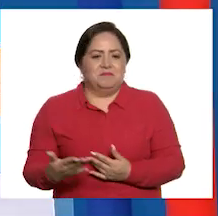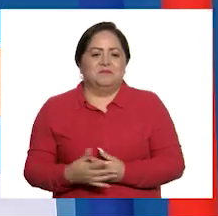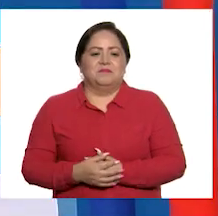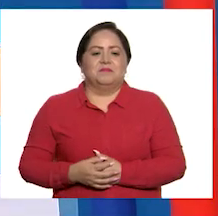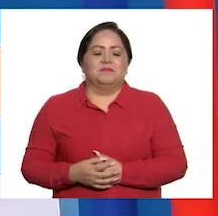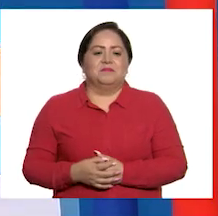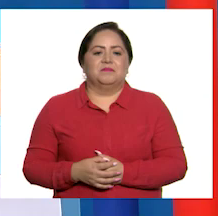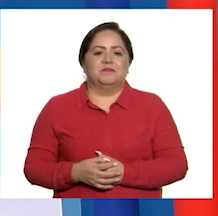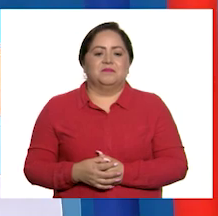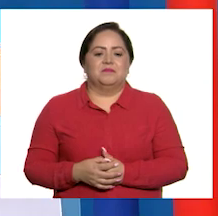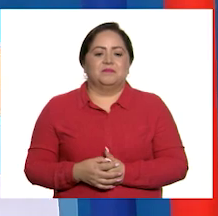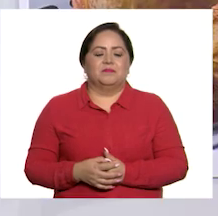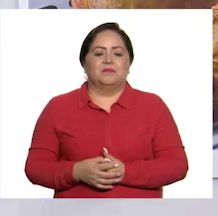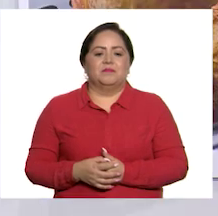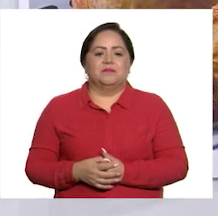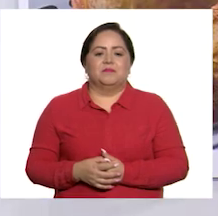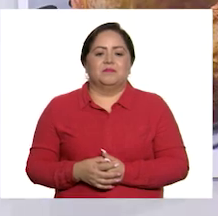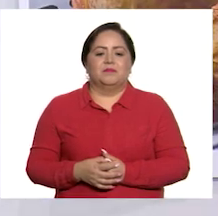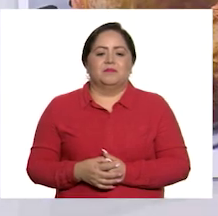línea. Exacto. Muy bien.